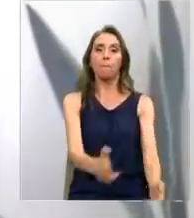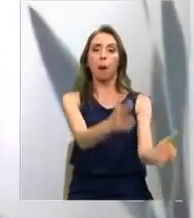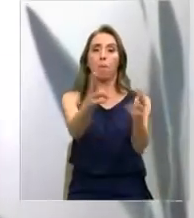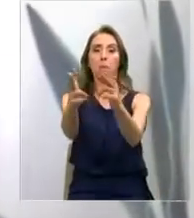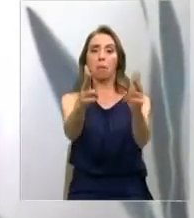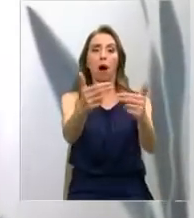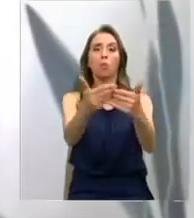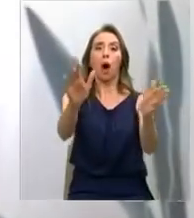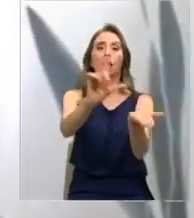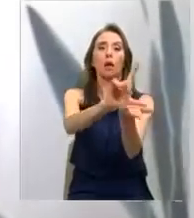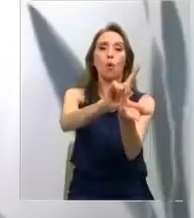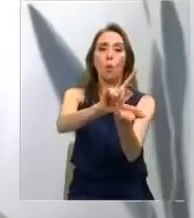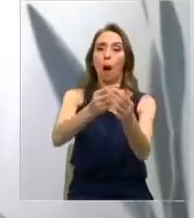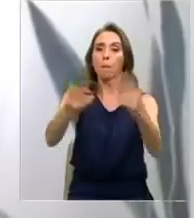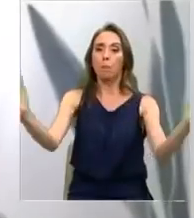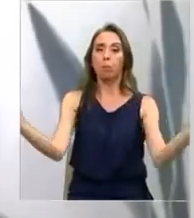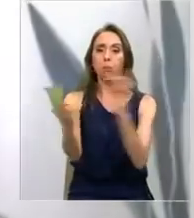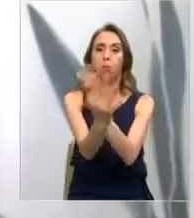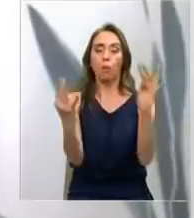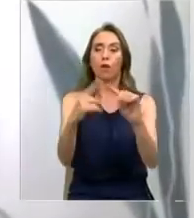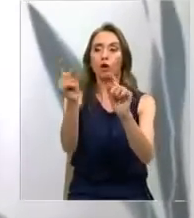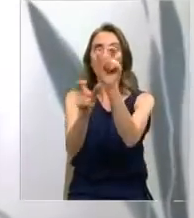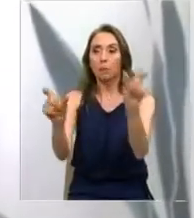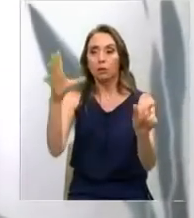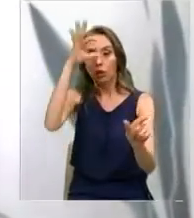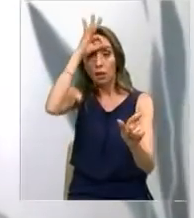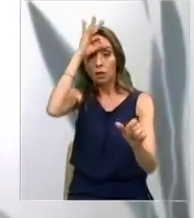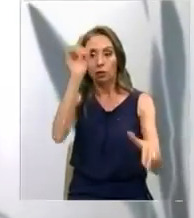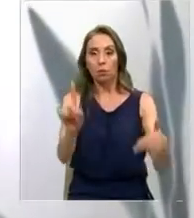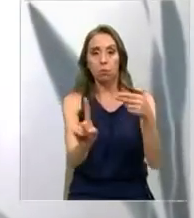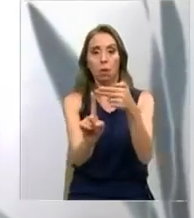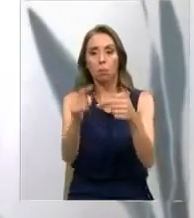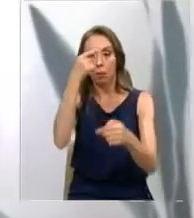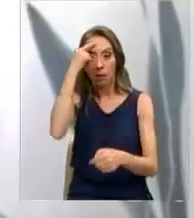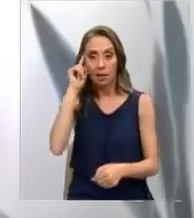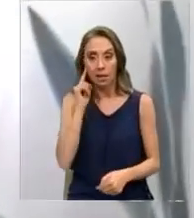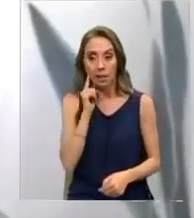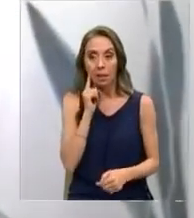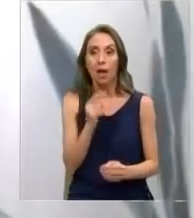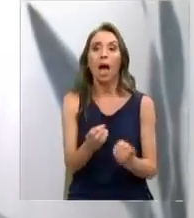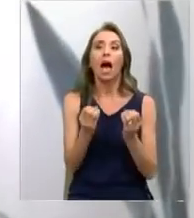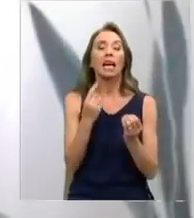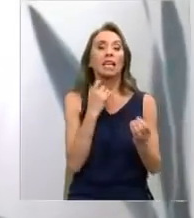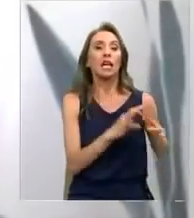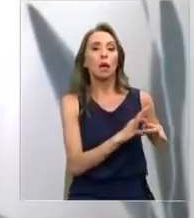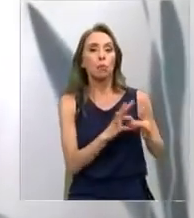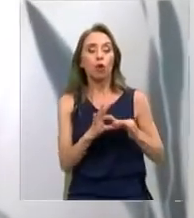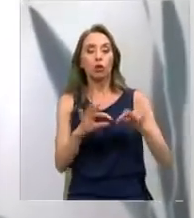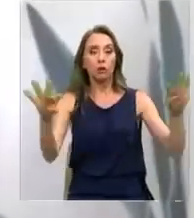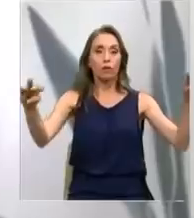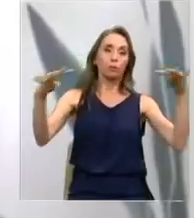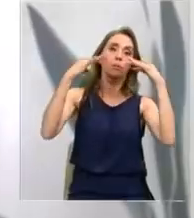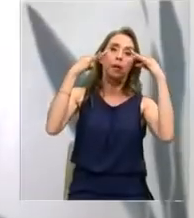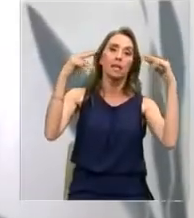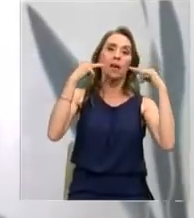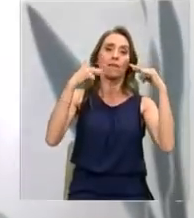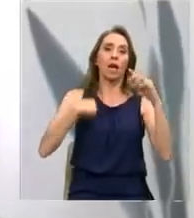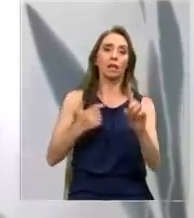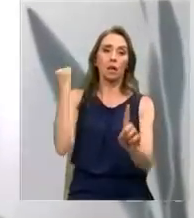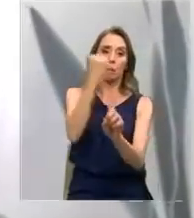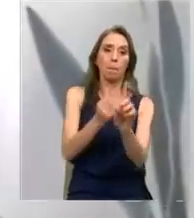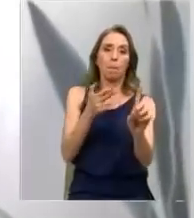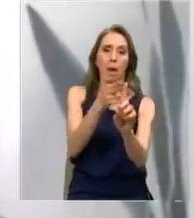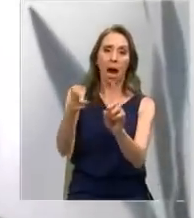espacios públicos y además con el riesgo de que otras personas inocentes resulten heridas. ¿Qué los está impulsando a visibilizar de esta manera sus